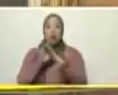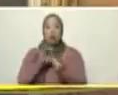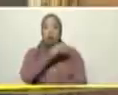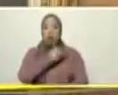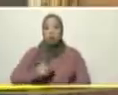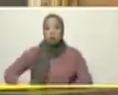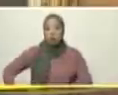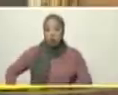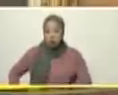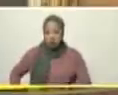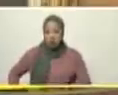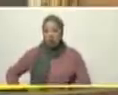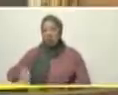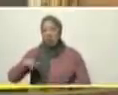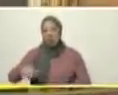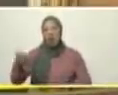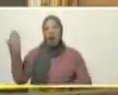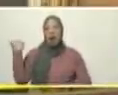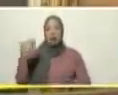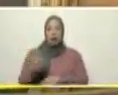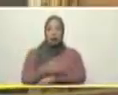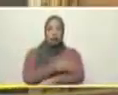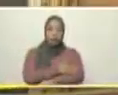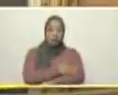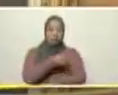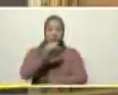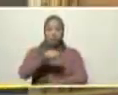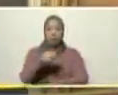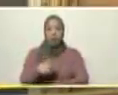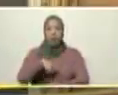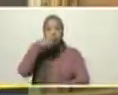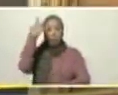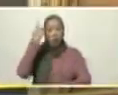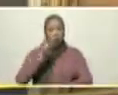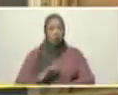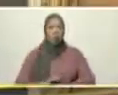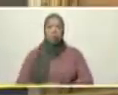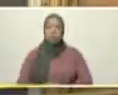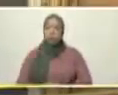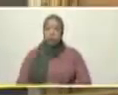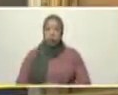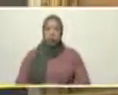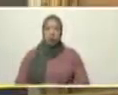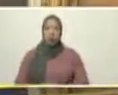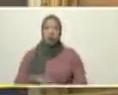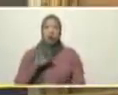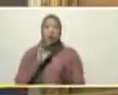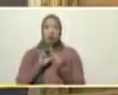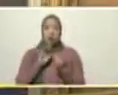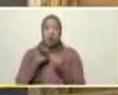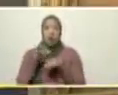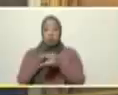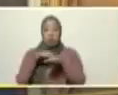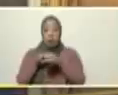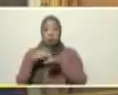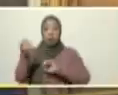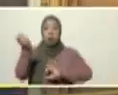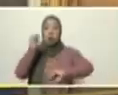presidente de la República. De vergüenza, ¿verdad? Línea directa con el ministro de la